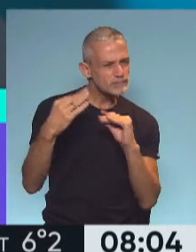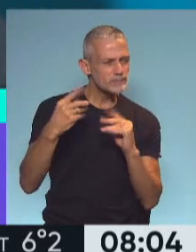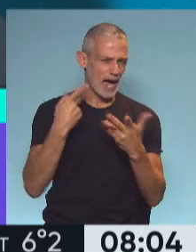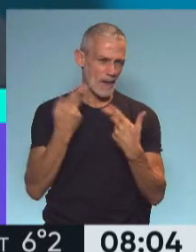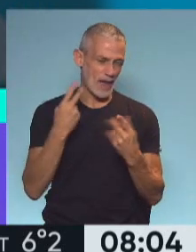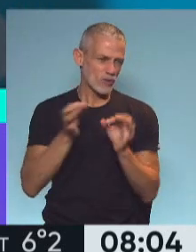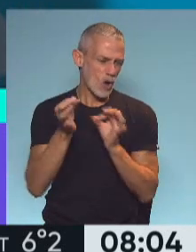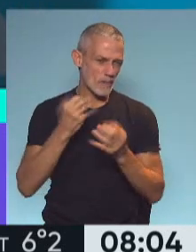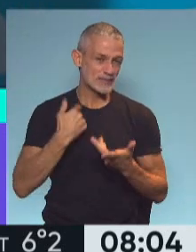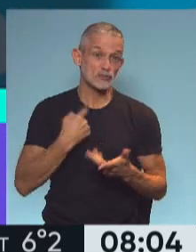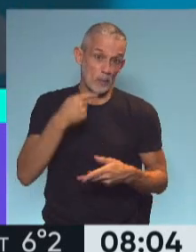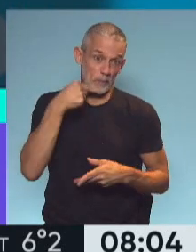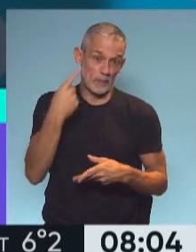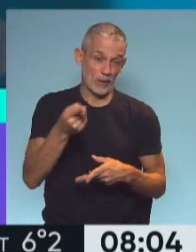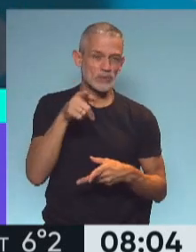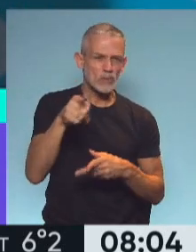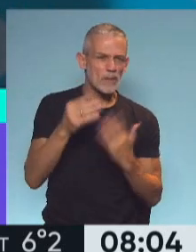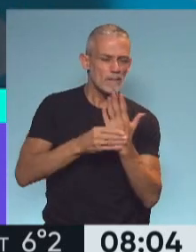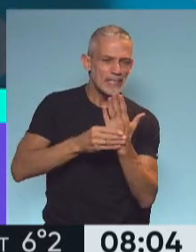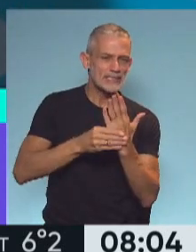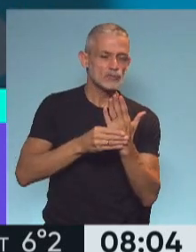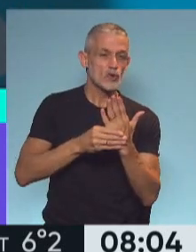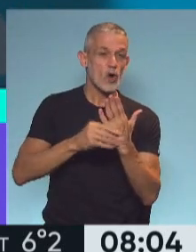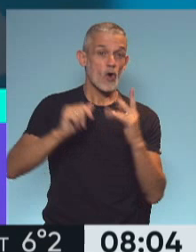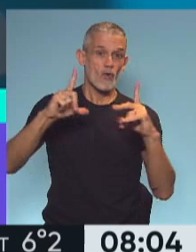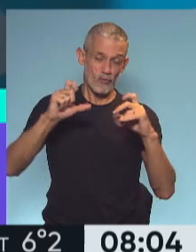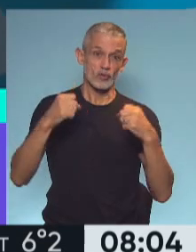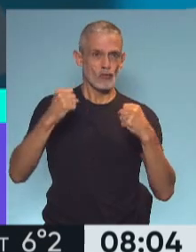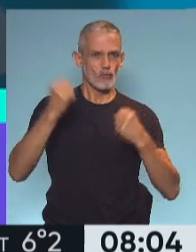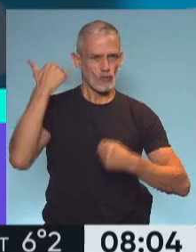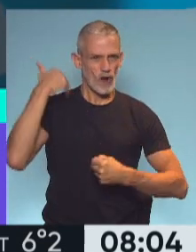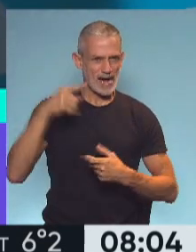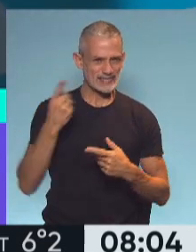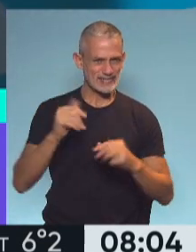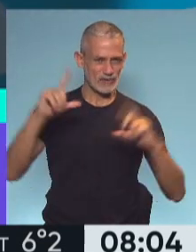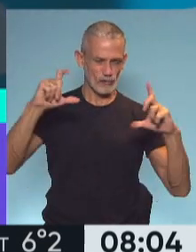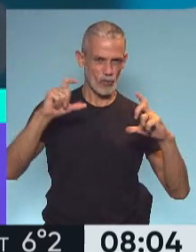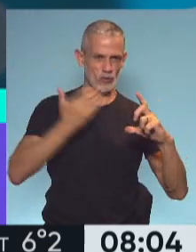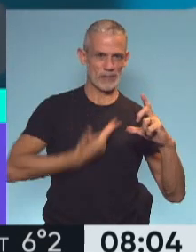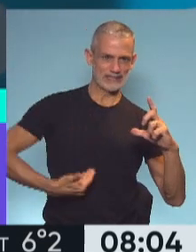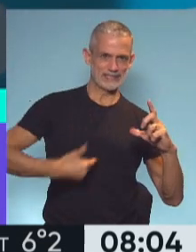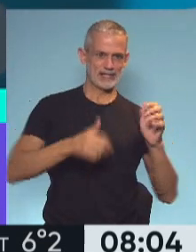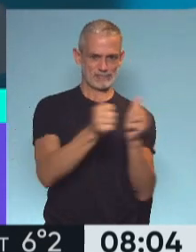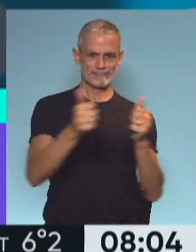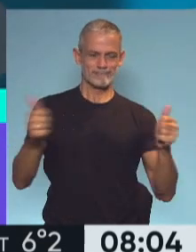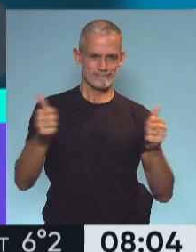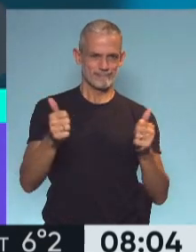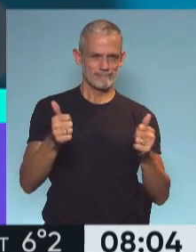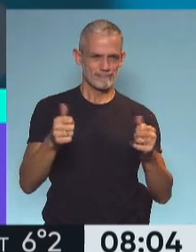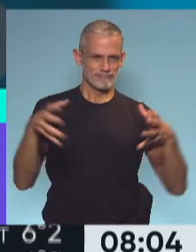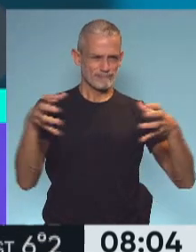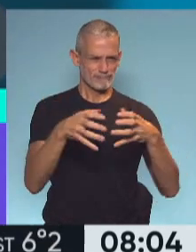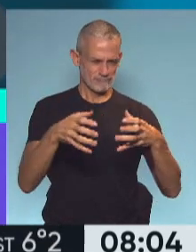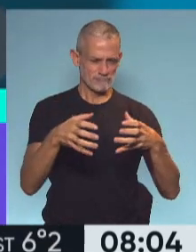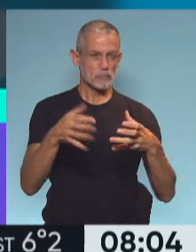algunos de los temas. Le preguntaba yo a usted, ministro, bueno, la foto muy fuerte en lo político en la jornada de ayer del presidente de la República, que hace todo el gabinete, y